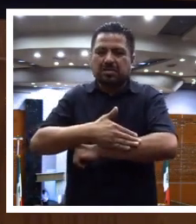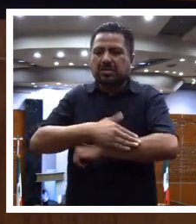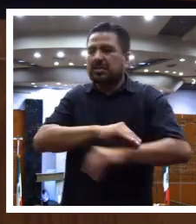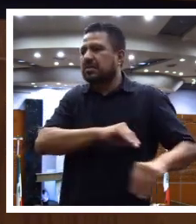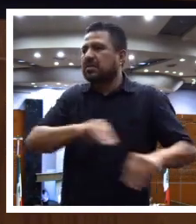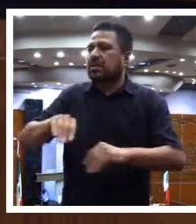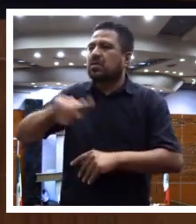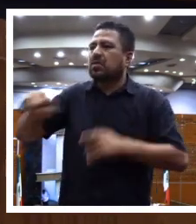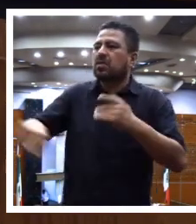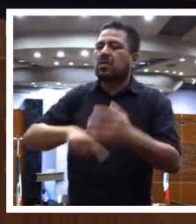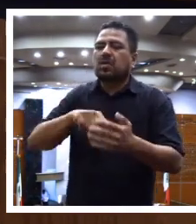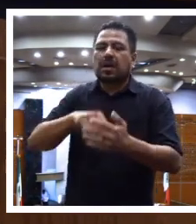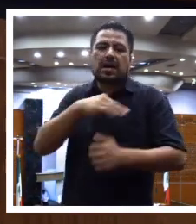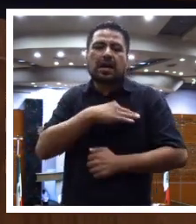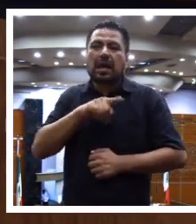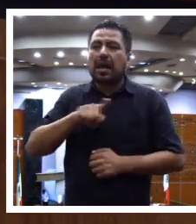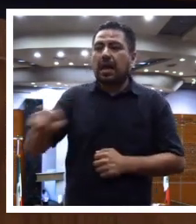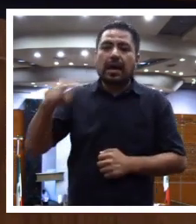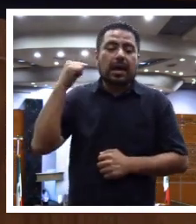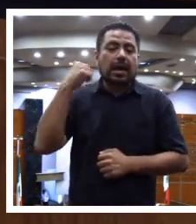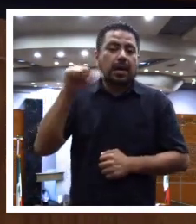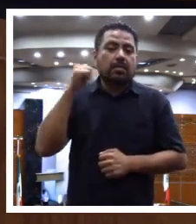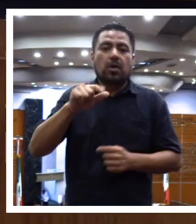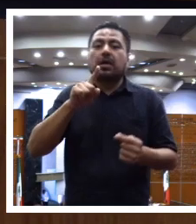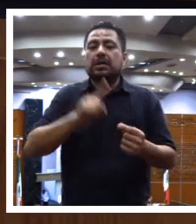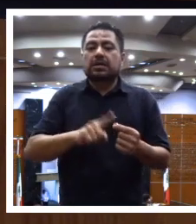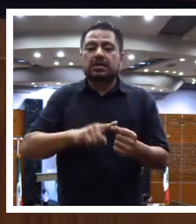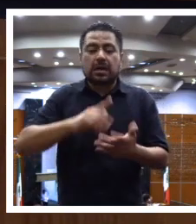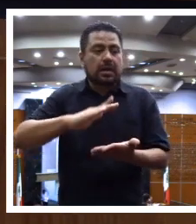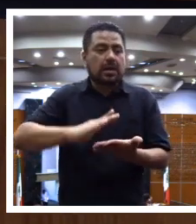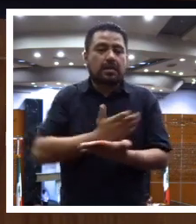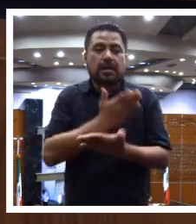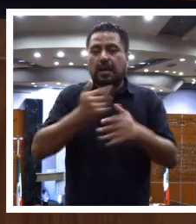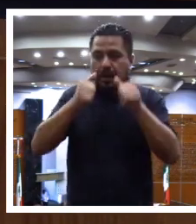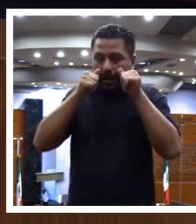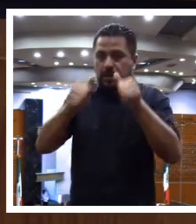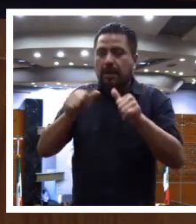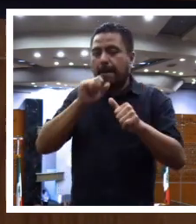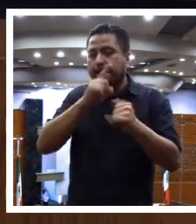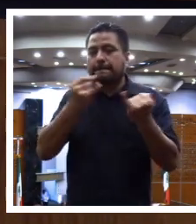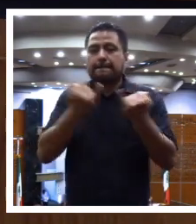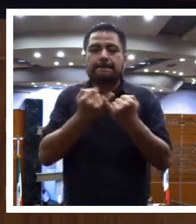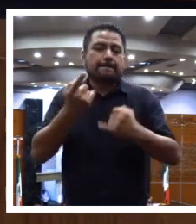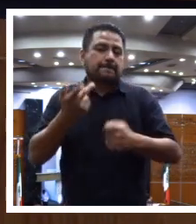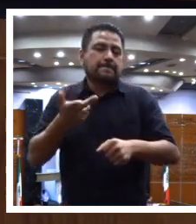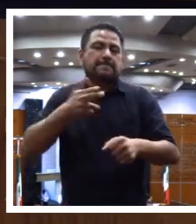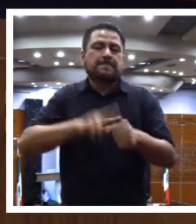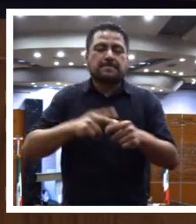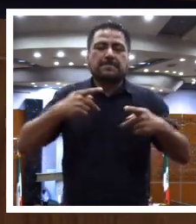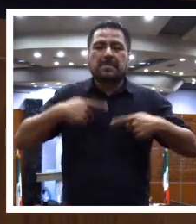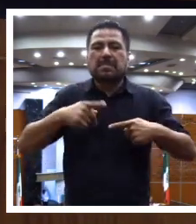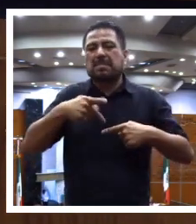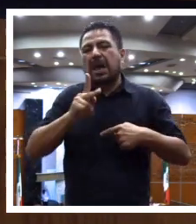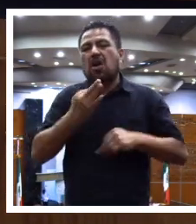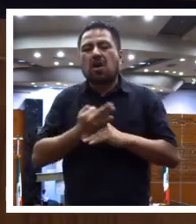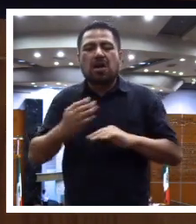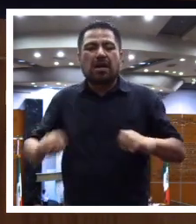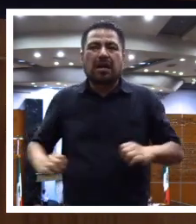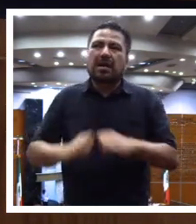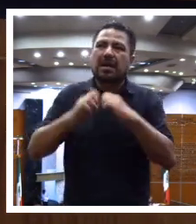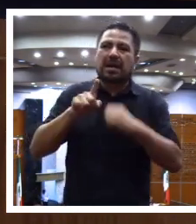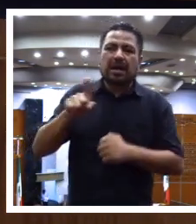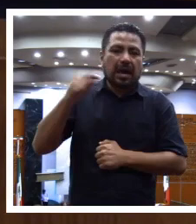a las clínicas de hemodiálisis de Acapulco, quienes además atienden a sus propios pacientes, pero ante la desgracia ocasionada al